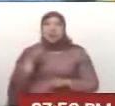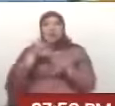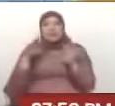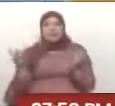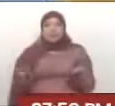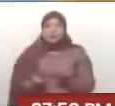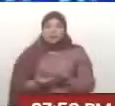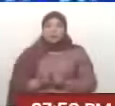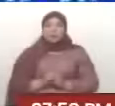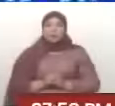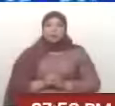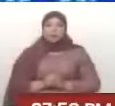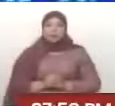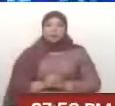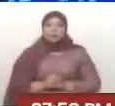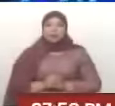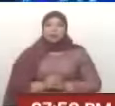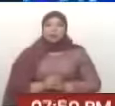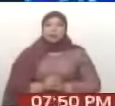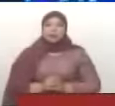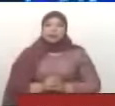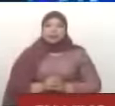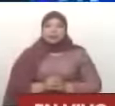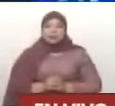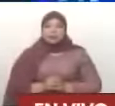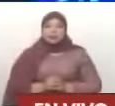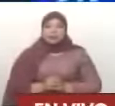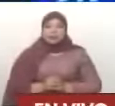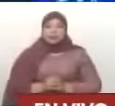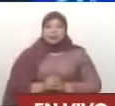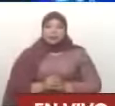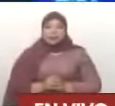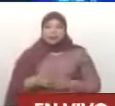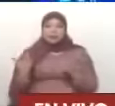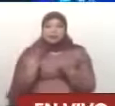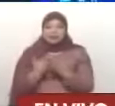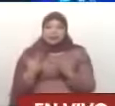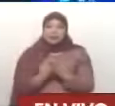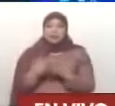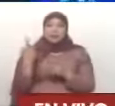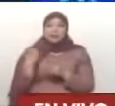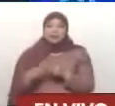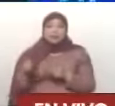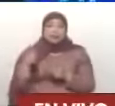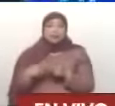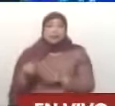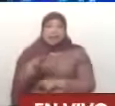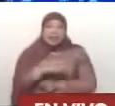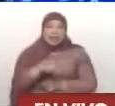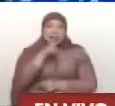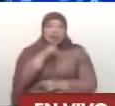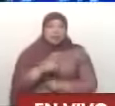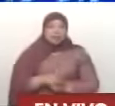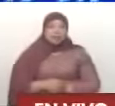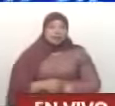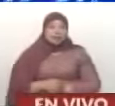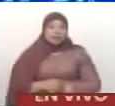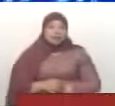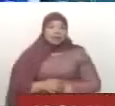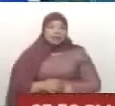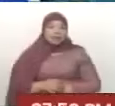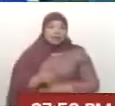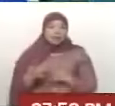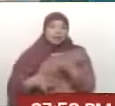mundo. Hay una guerra paralela, como una guerra multidimensional, que es el tema de las redes